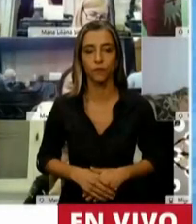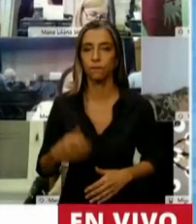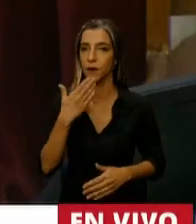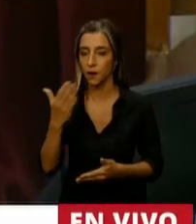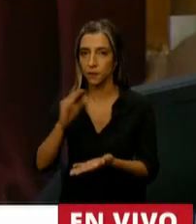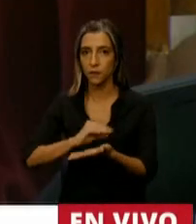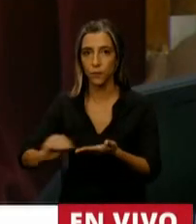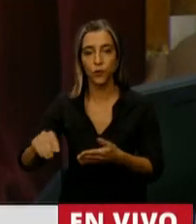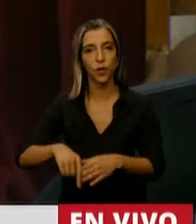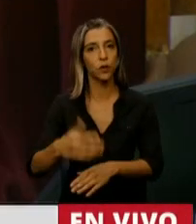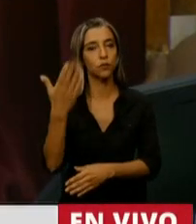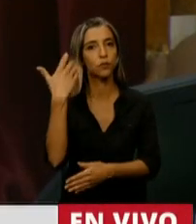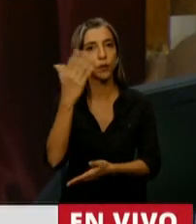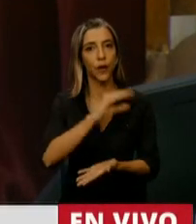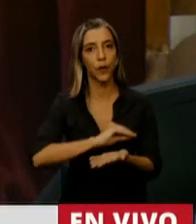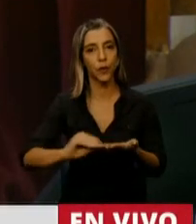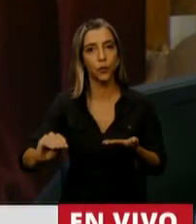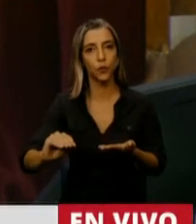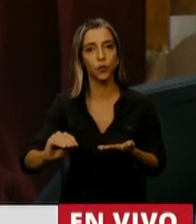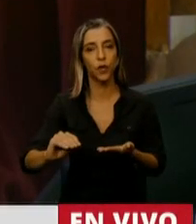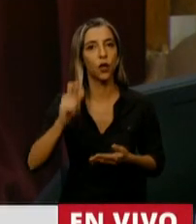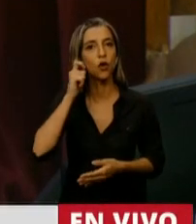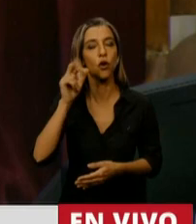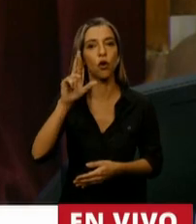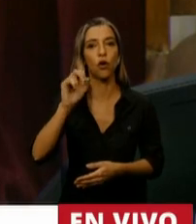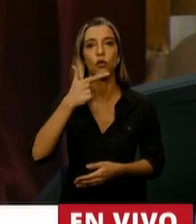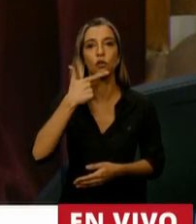Tiene la palabra el diputado Leonardo Grosso.